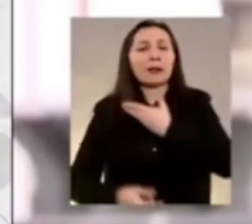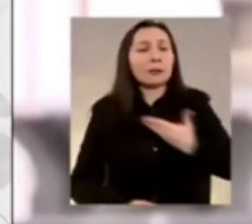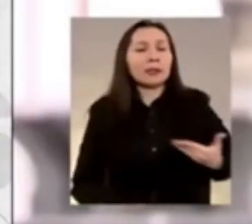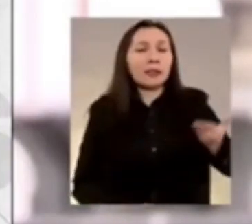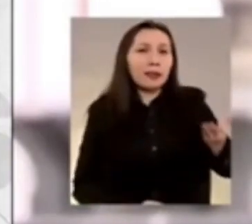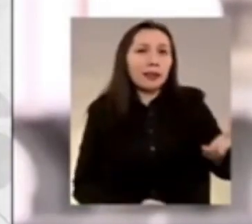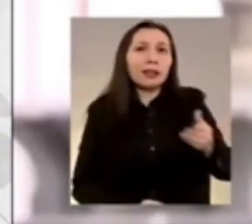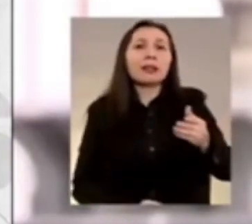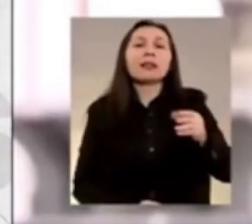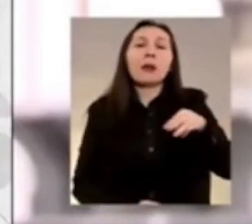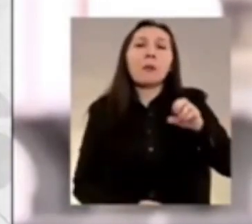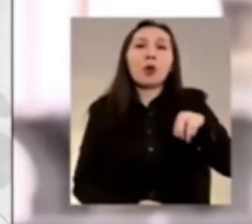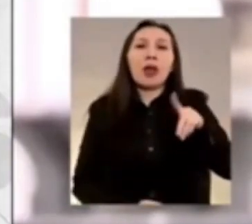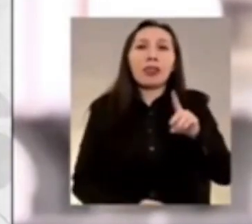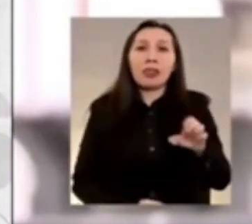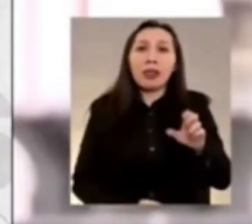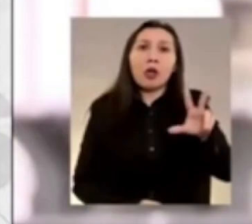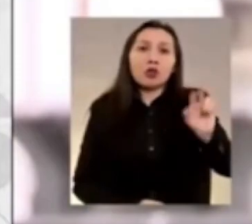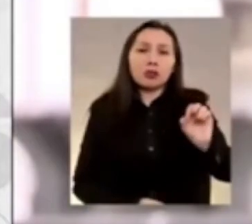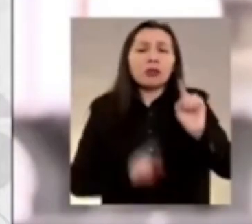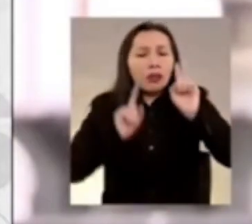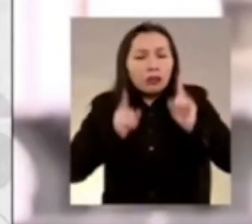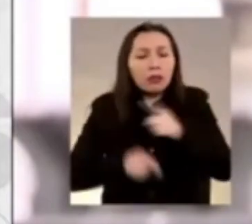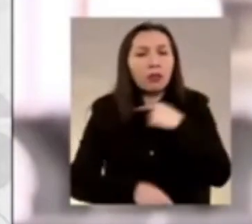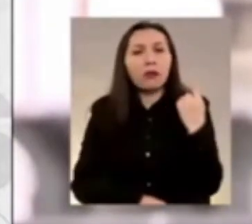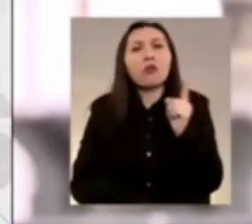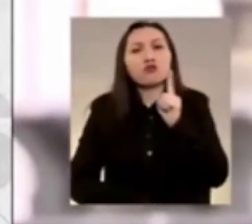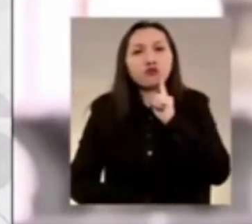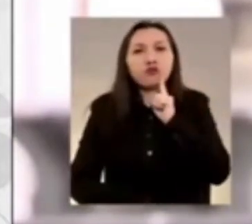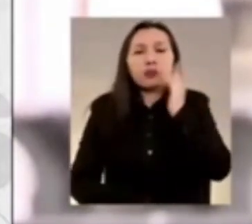80. Tenemos que tener memoria.